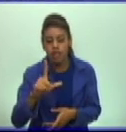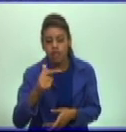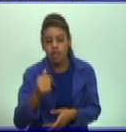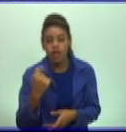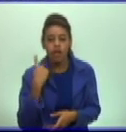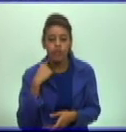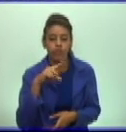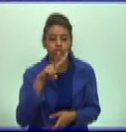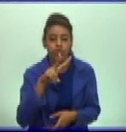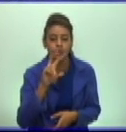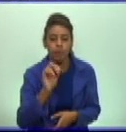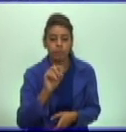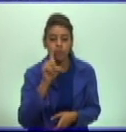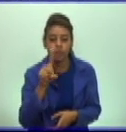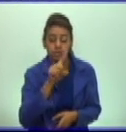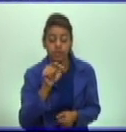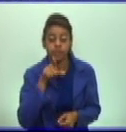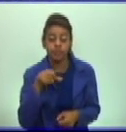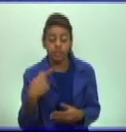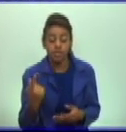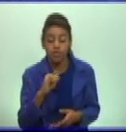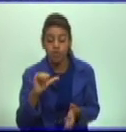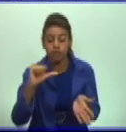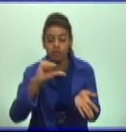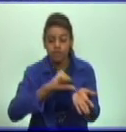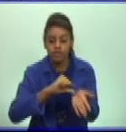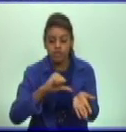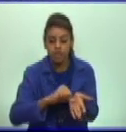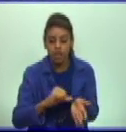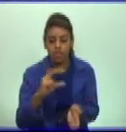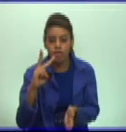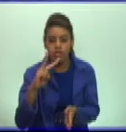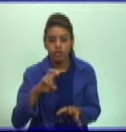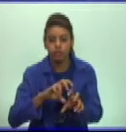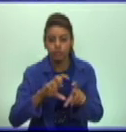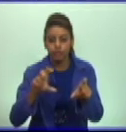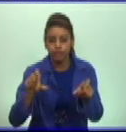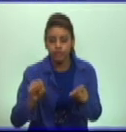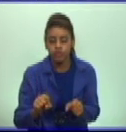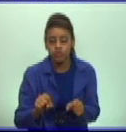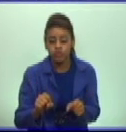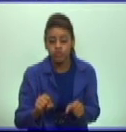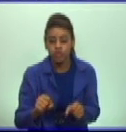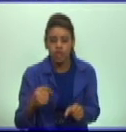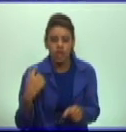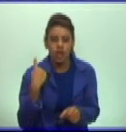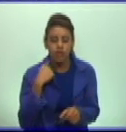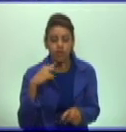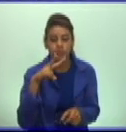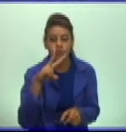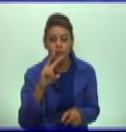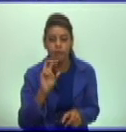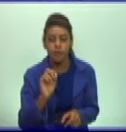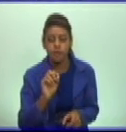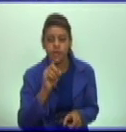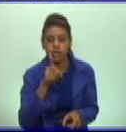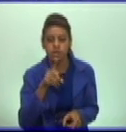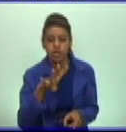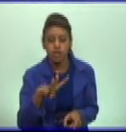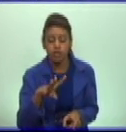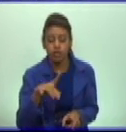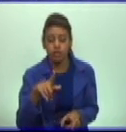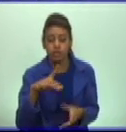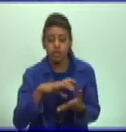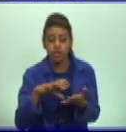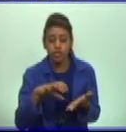2011, y además fue sede de la segunda cumbre en el 2014, donde nuestro general de ejército